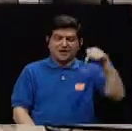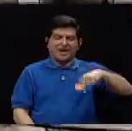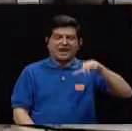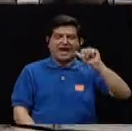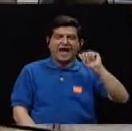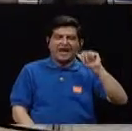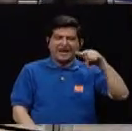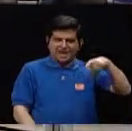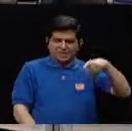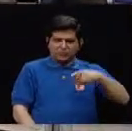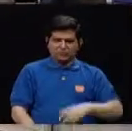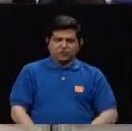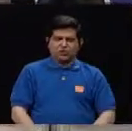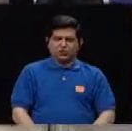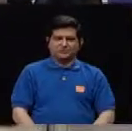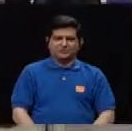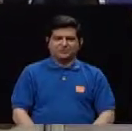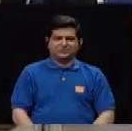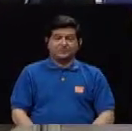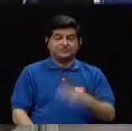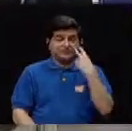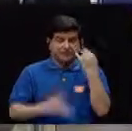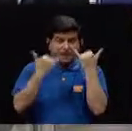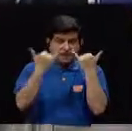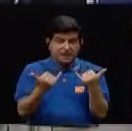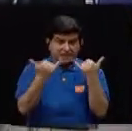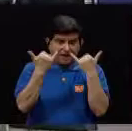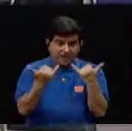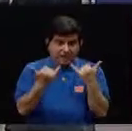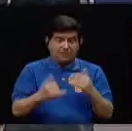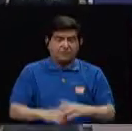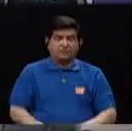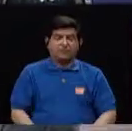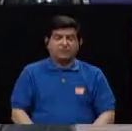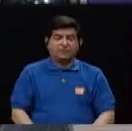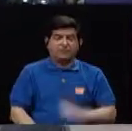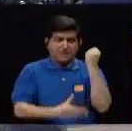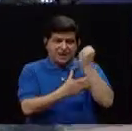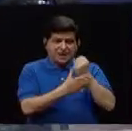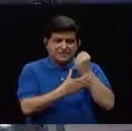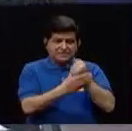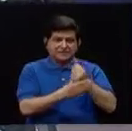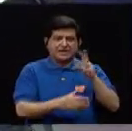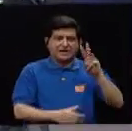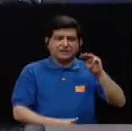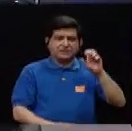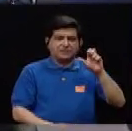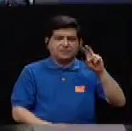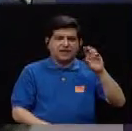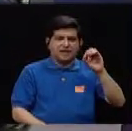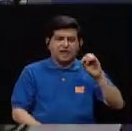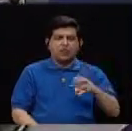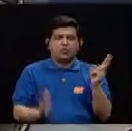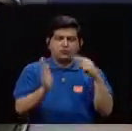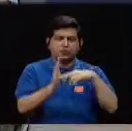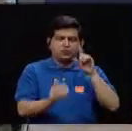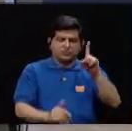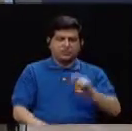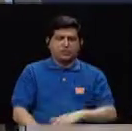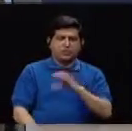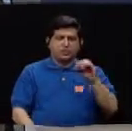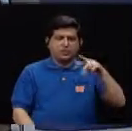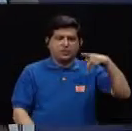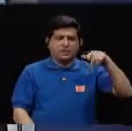con Alejandra Portillo y veámosla en Asesinato en el Meneo del año 2001